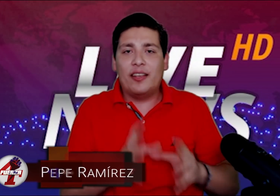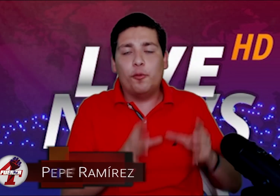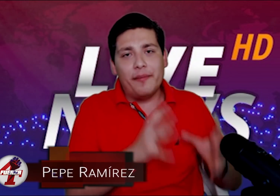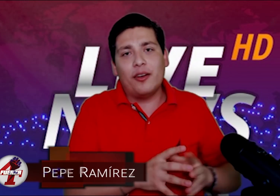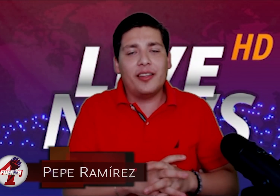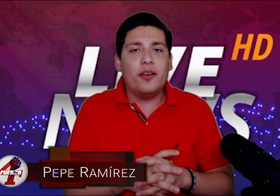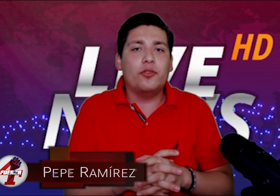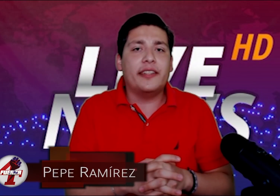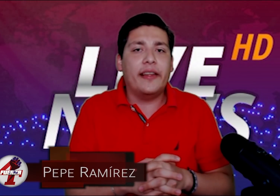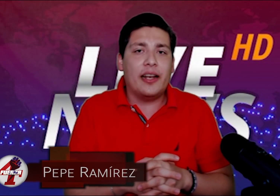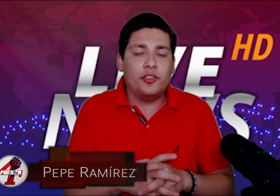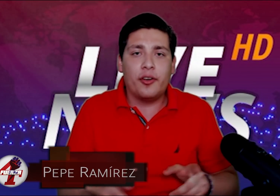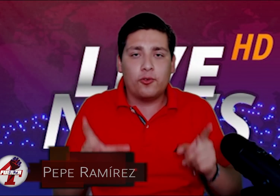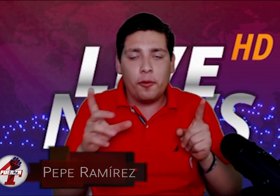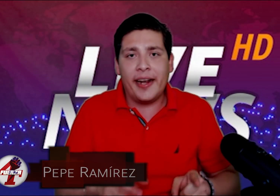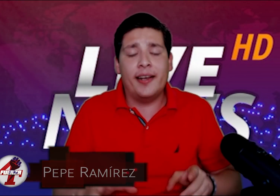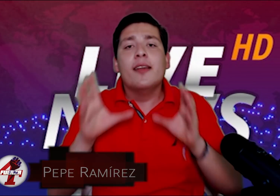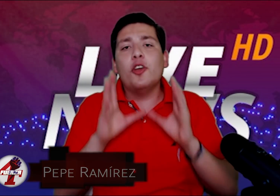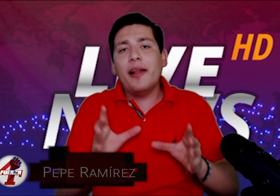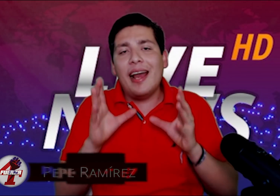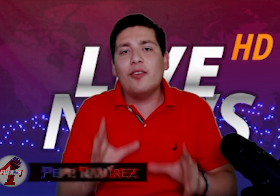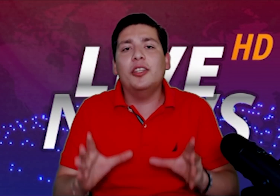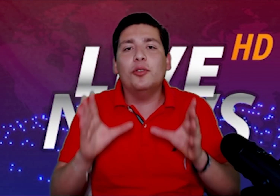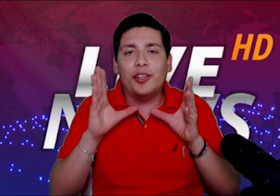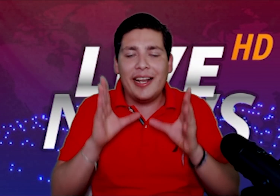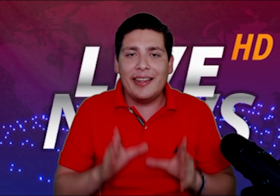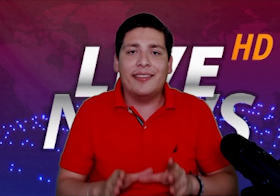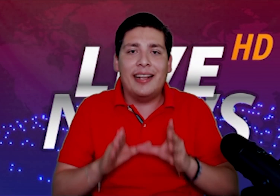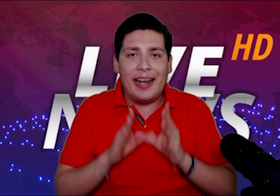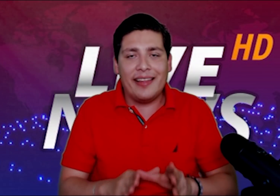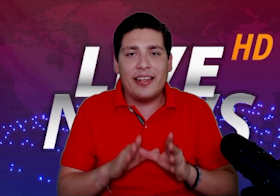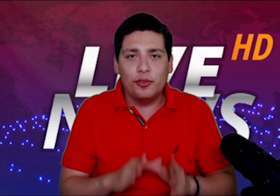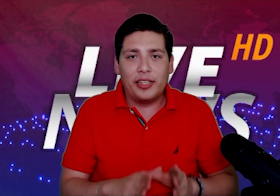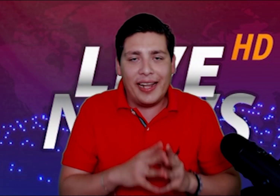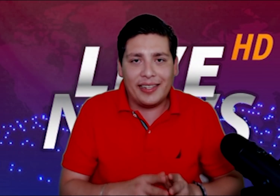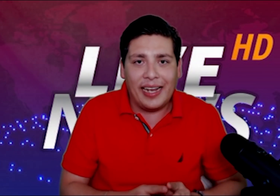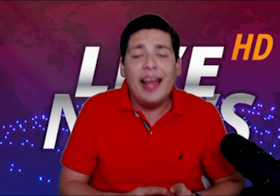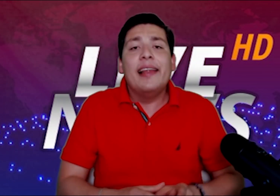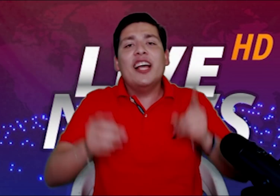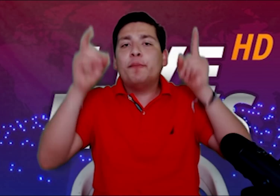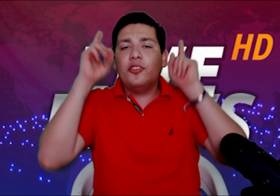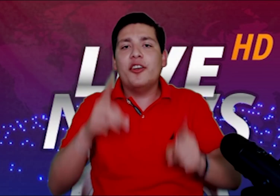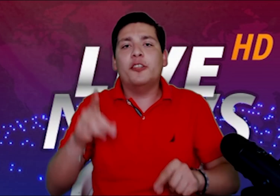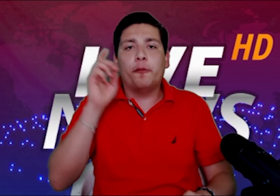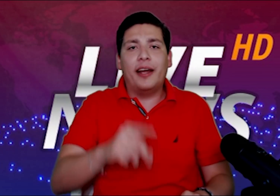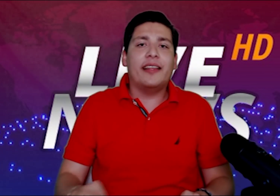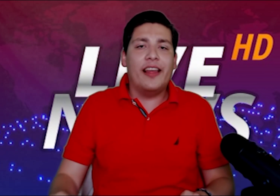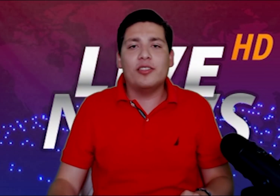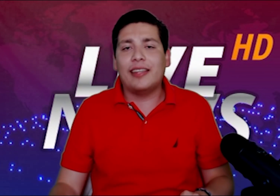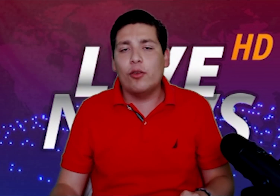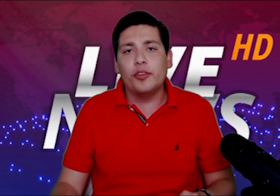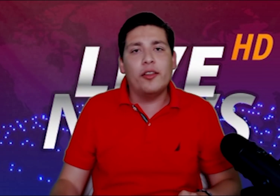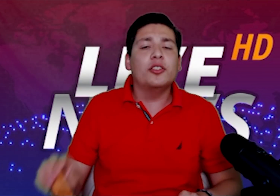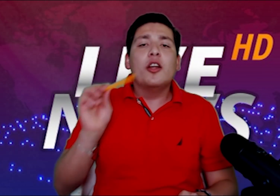de que la Suprema Corte de Justicia de la Nación resolvieran sobre la constitucionalidad de la Ley de Industria Eléctrica, las presiones por parte